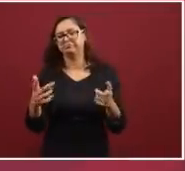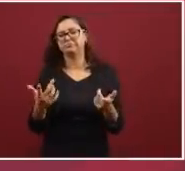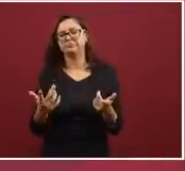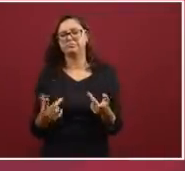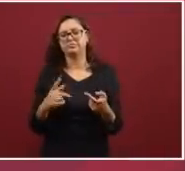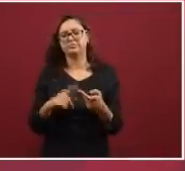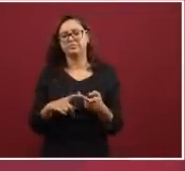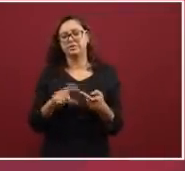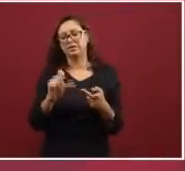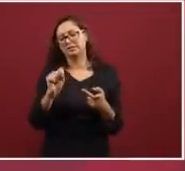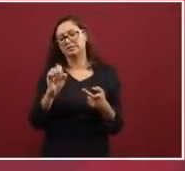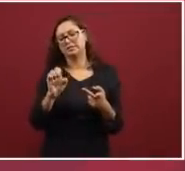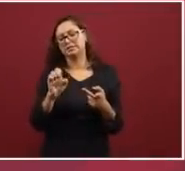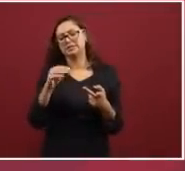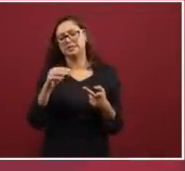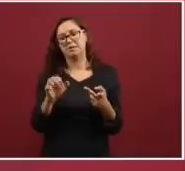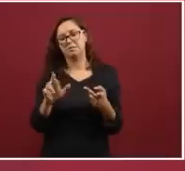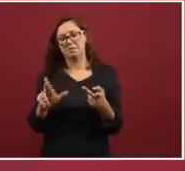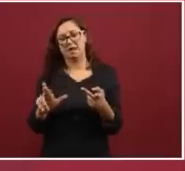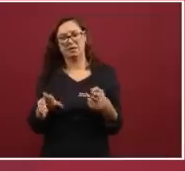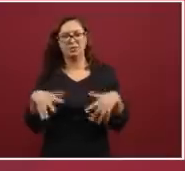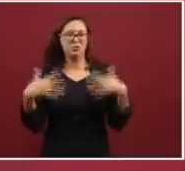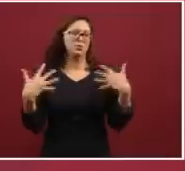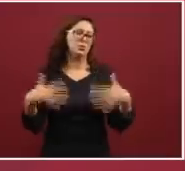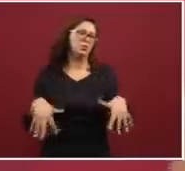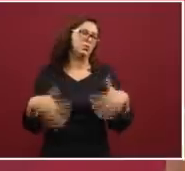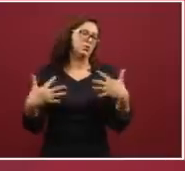la Secretaría de Marina, no, van a ver,